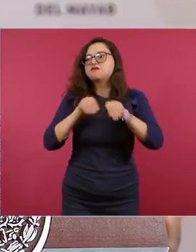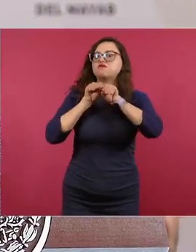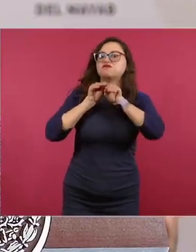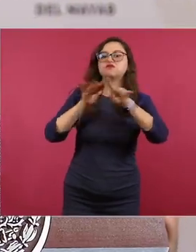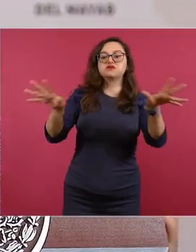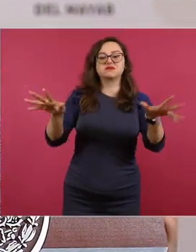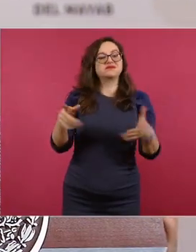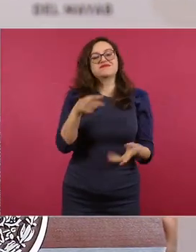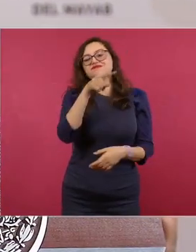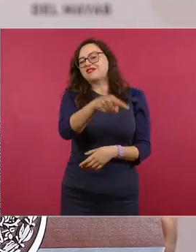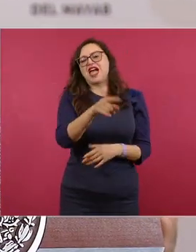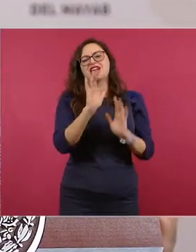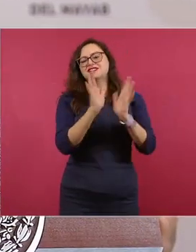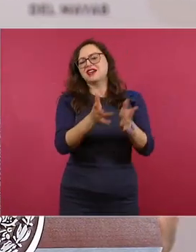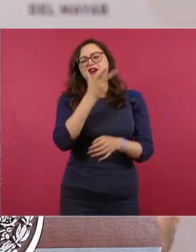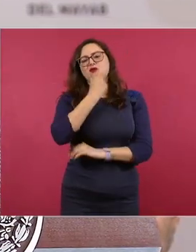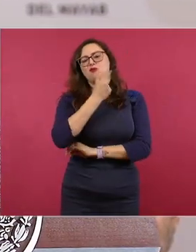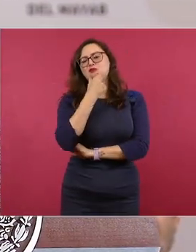guerra sucia,